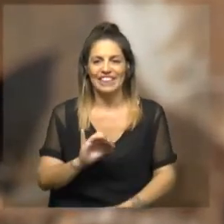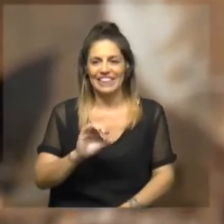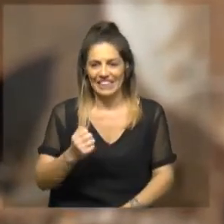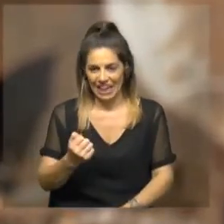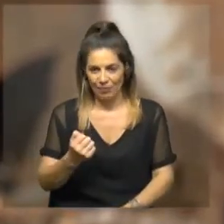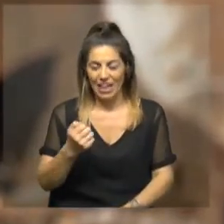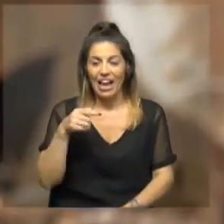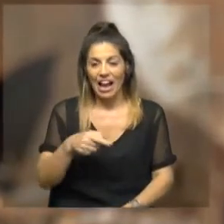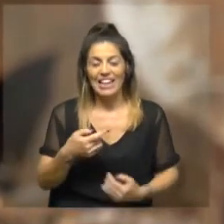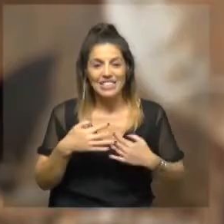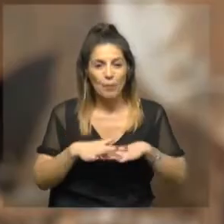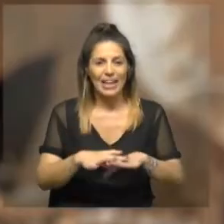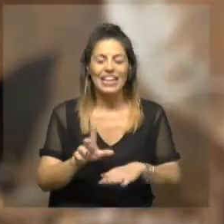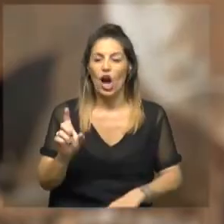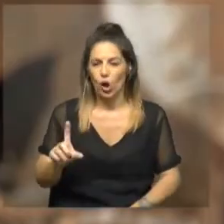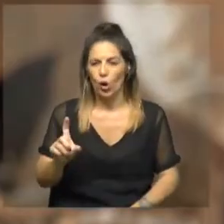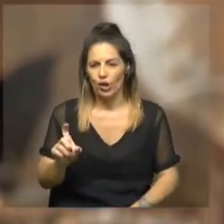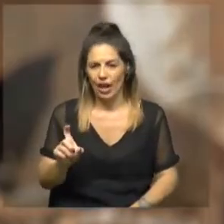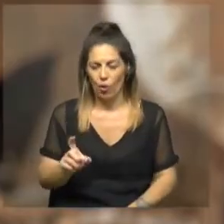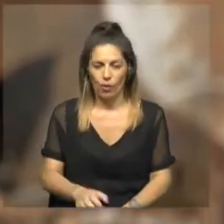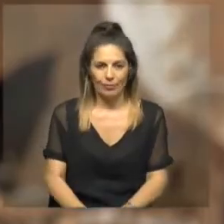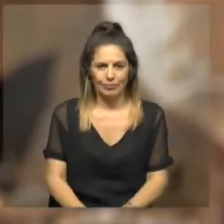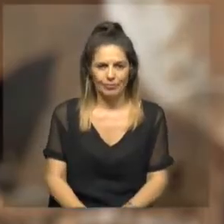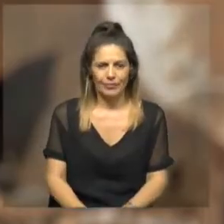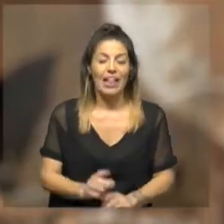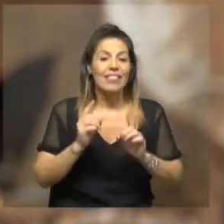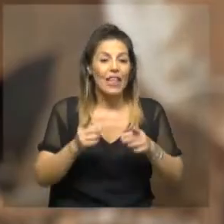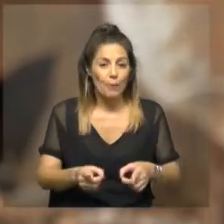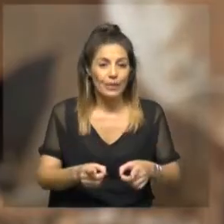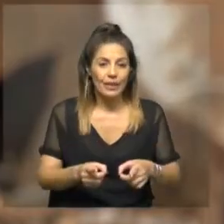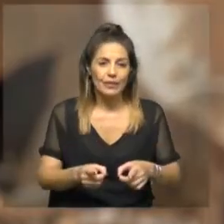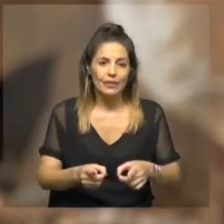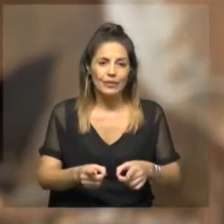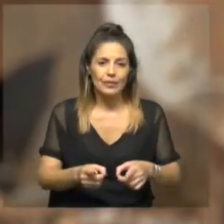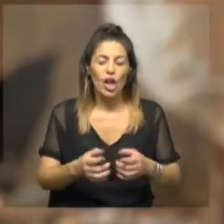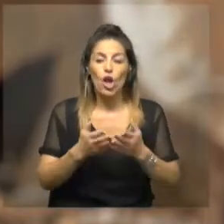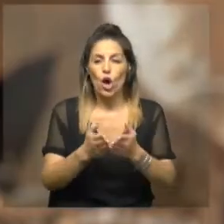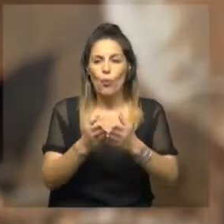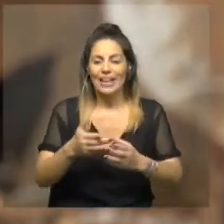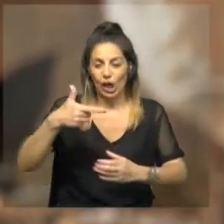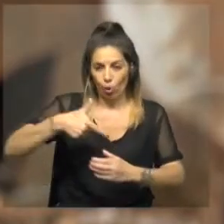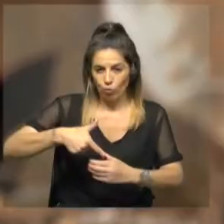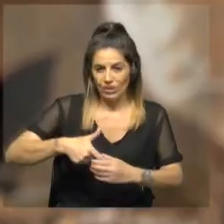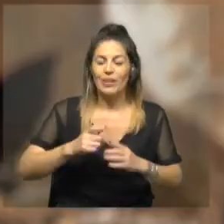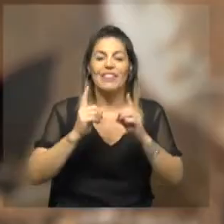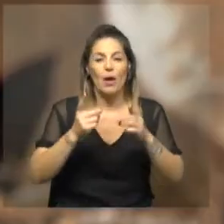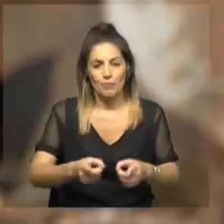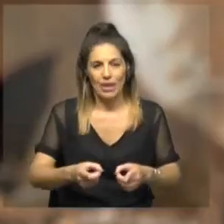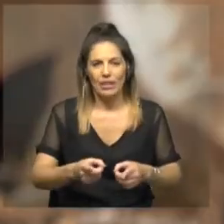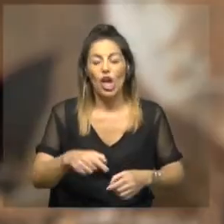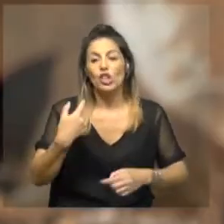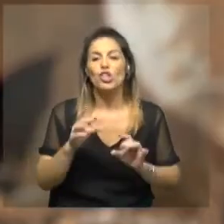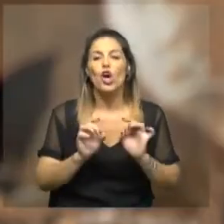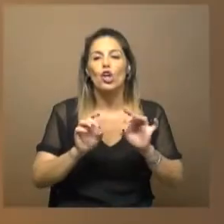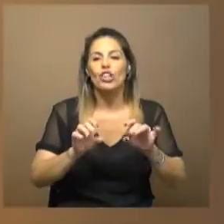hidrocarburos que se juntan con agua y por eso recibe el nombre de agua de centina. También, obviamente, los barcos tienen combustibles a bordo y otro de los